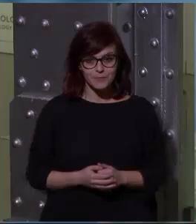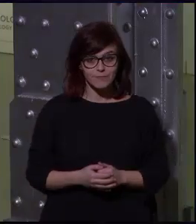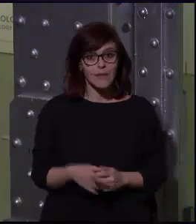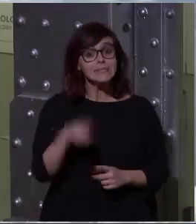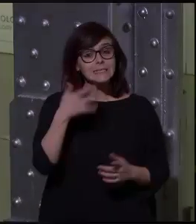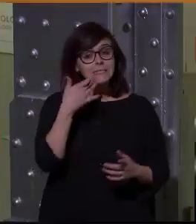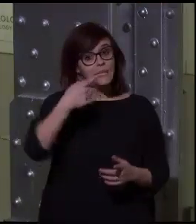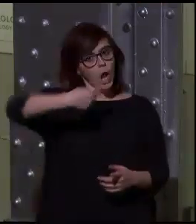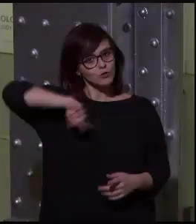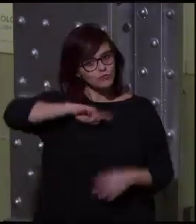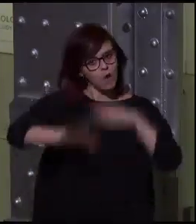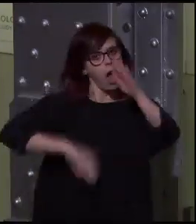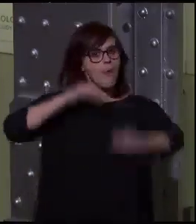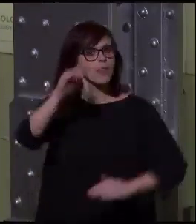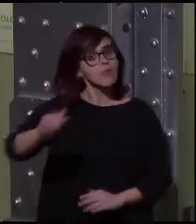Si podemos avanzar,